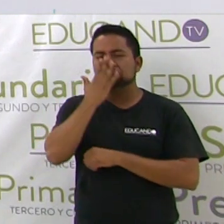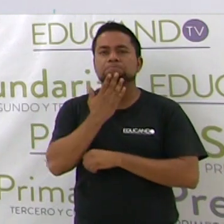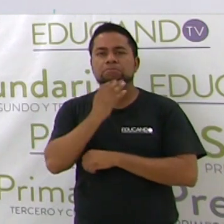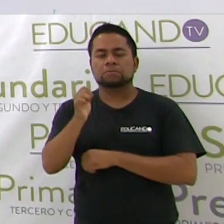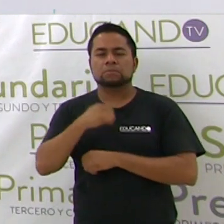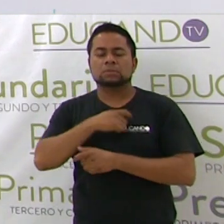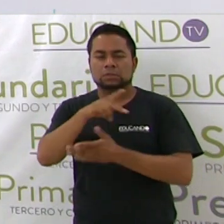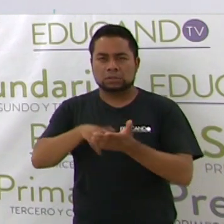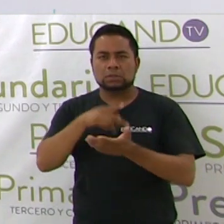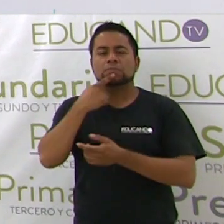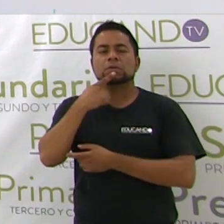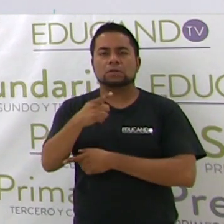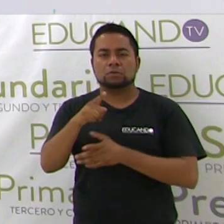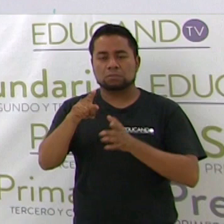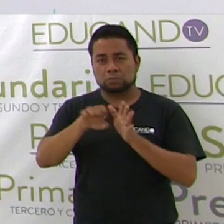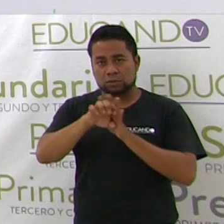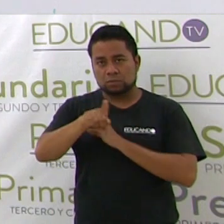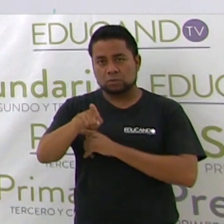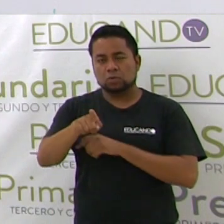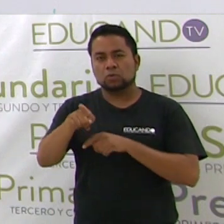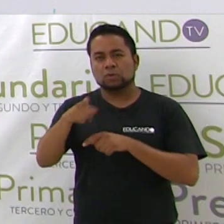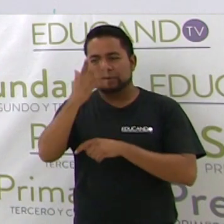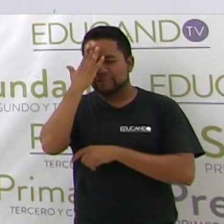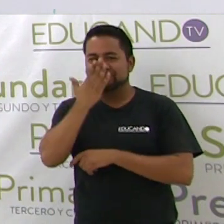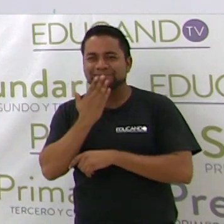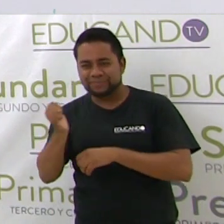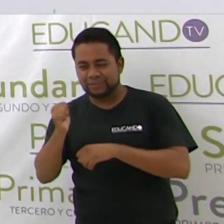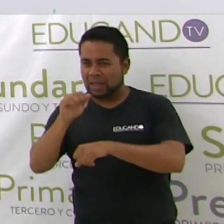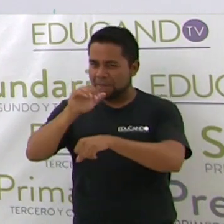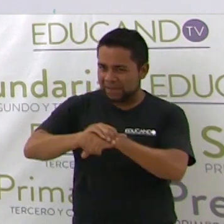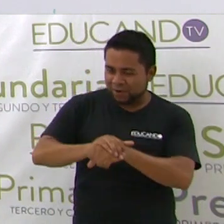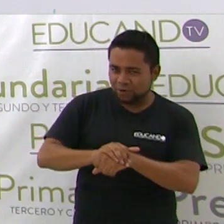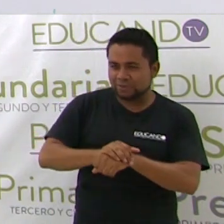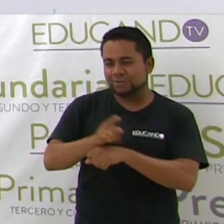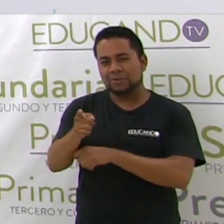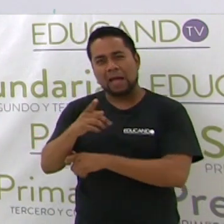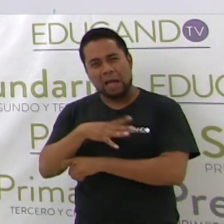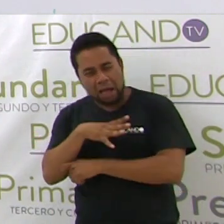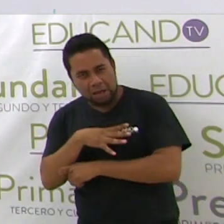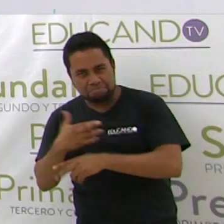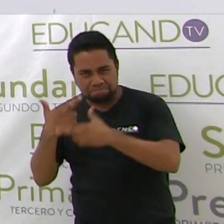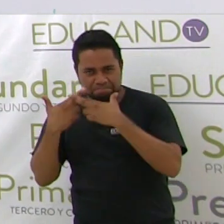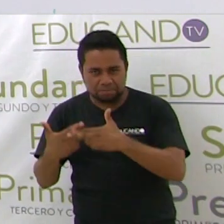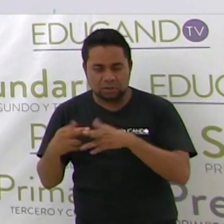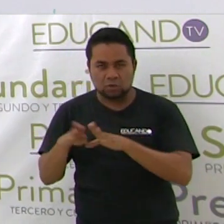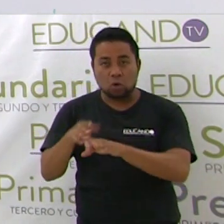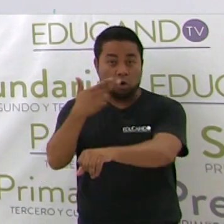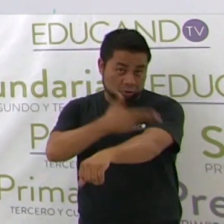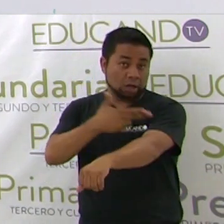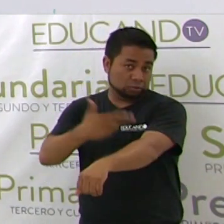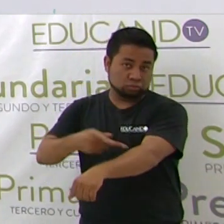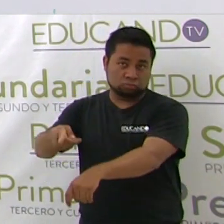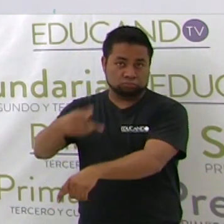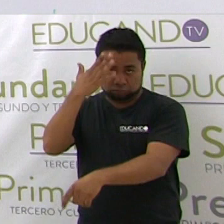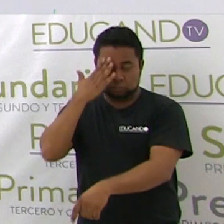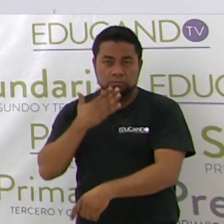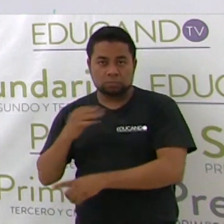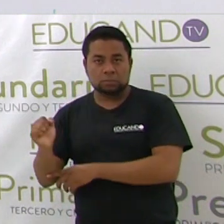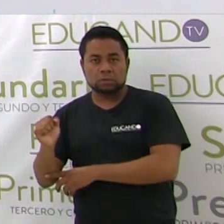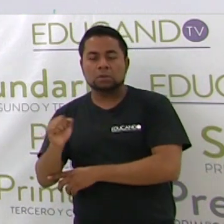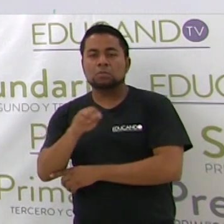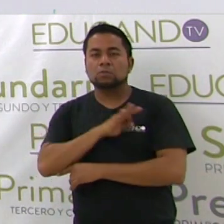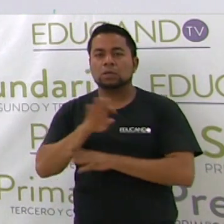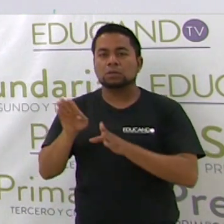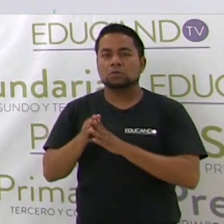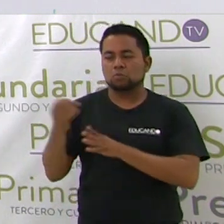vuelvo a repetir, ustedes son expertos en amigos, ¿verdad? En amistad. Son expertos en decir la verdad. Entonces podemos